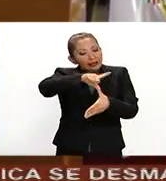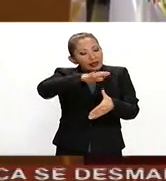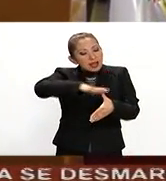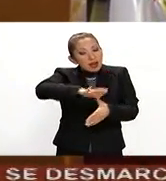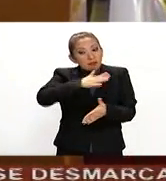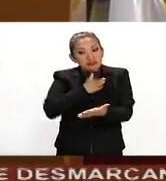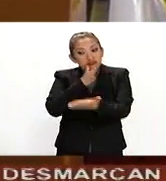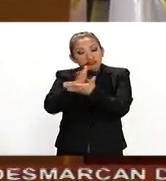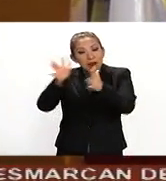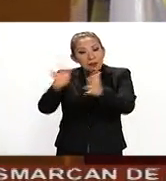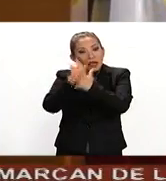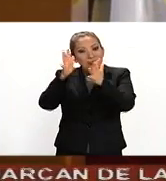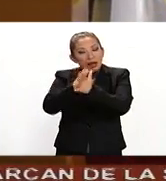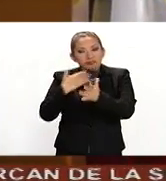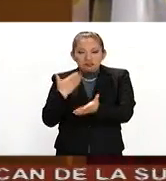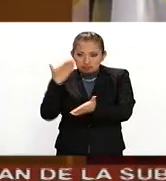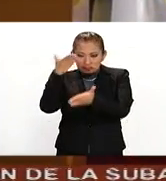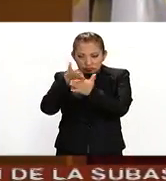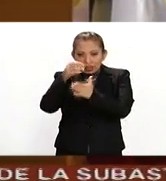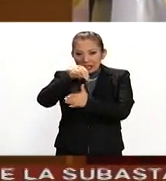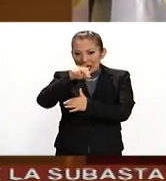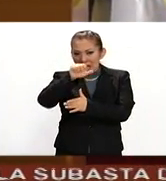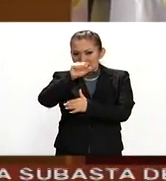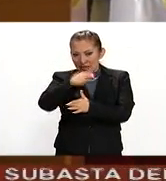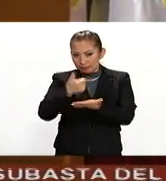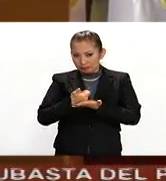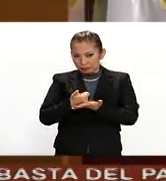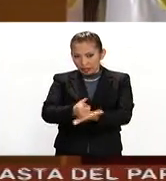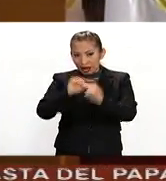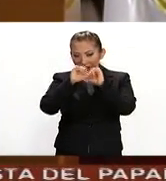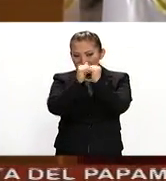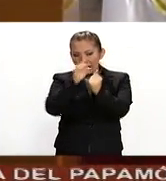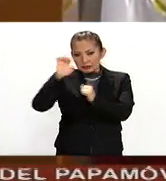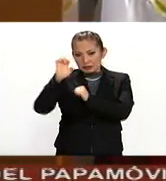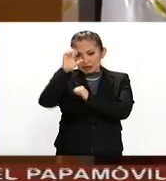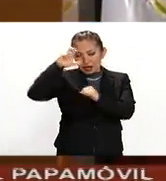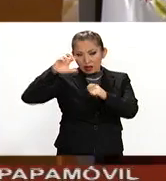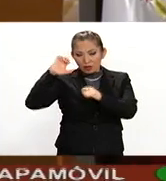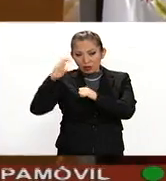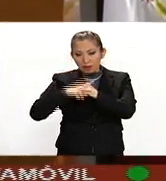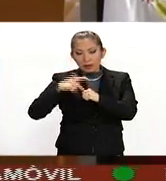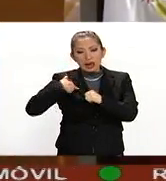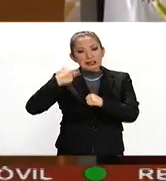latinoamericano en participar en una misión de la NASA. Colaboró con la Agencia Espacial Europea y